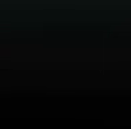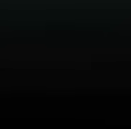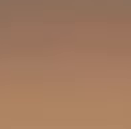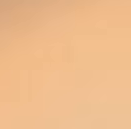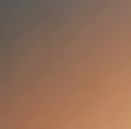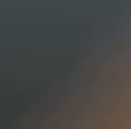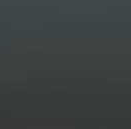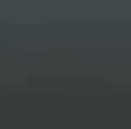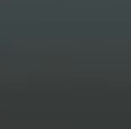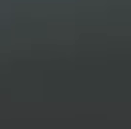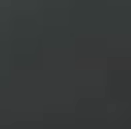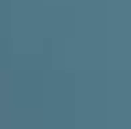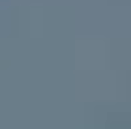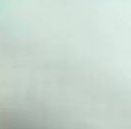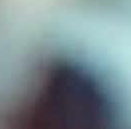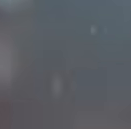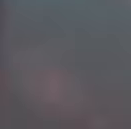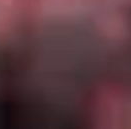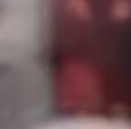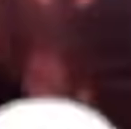y esperando.